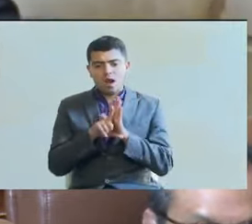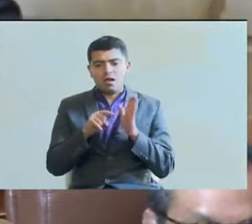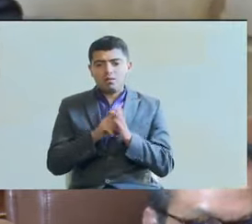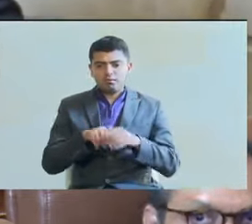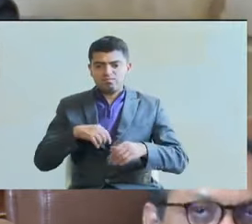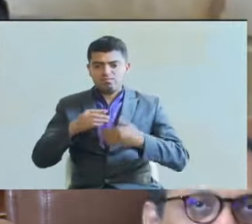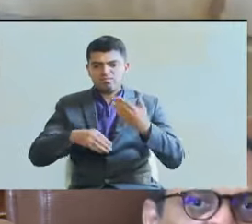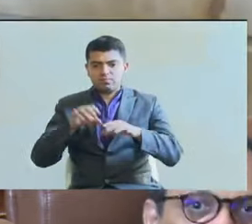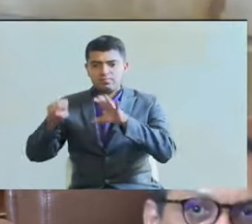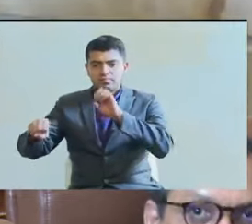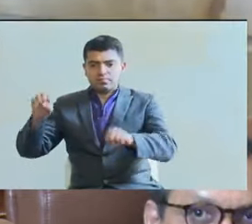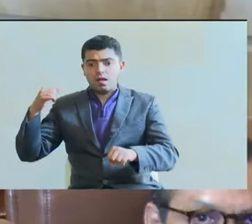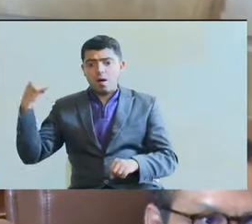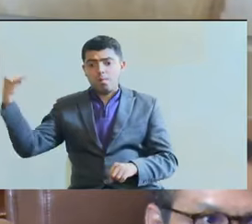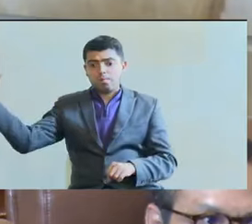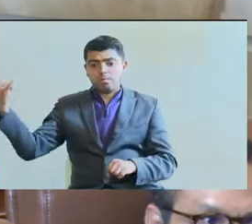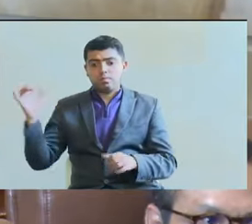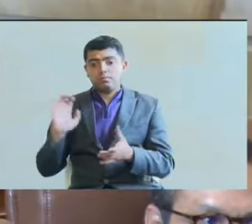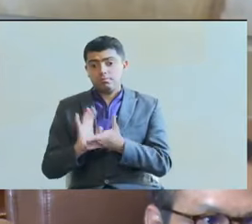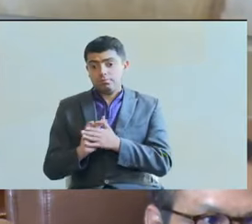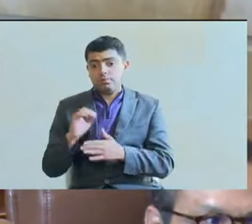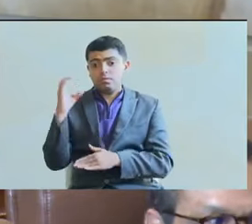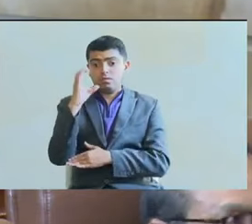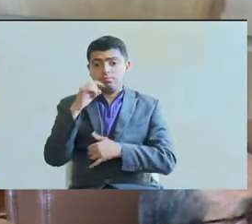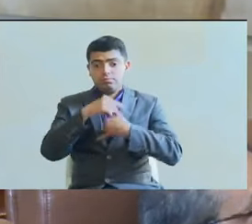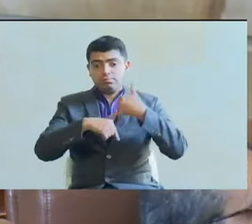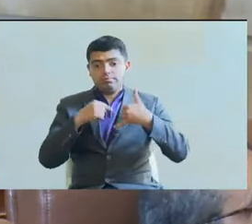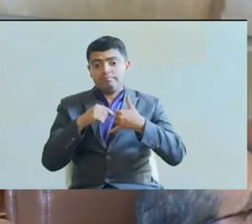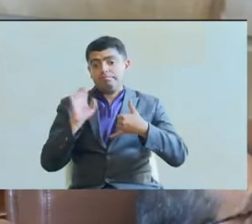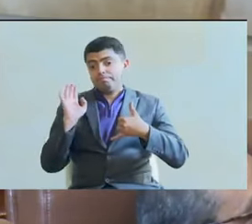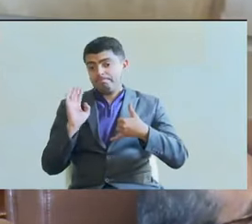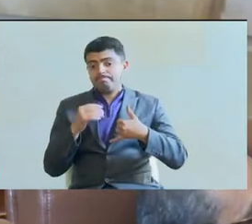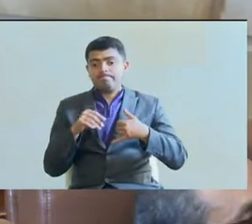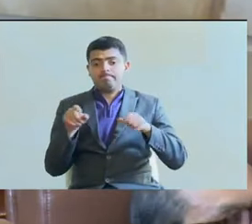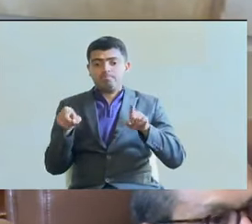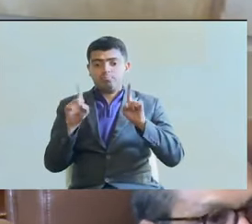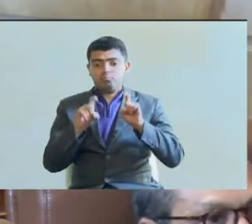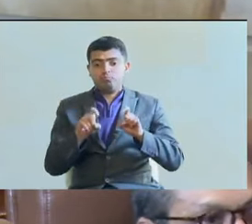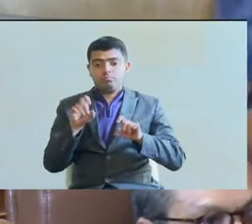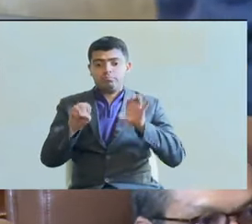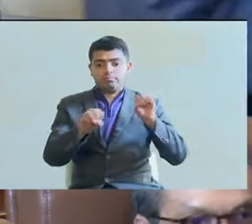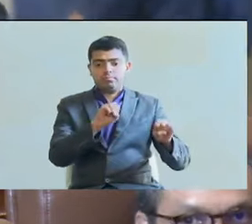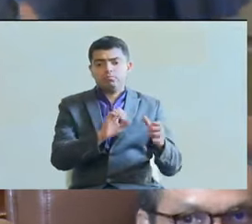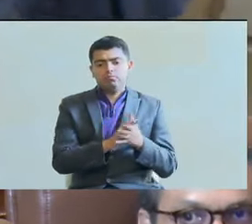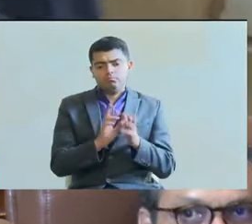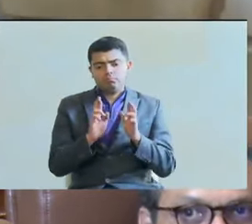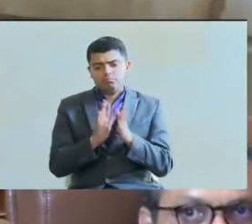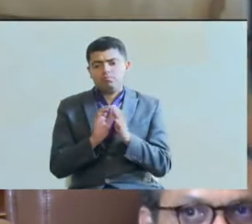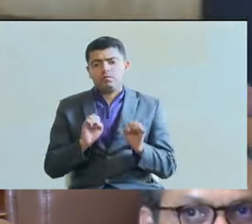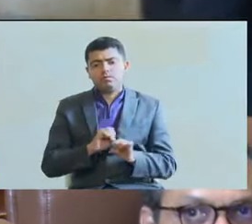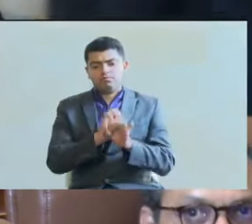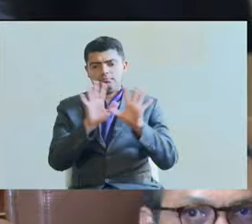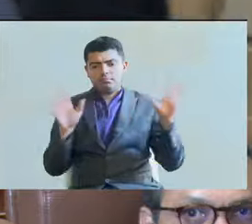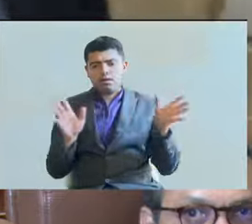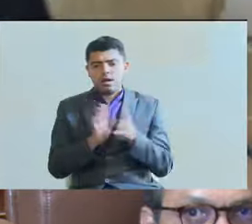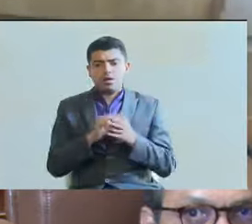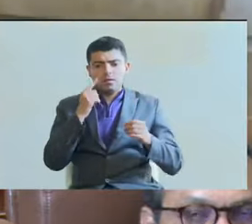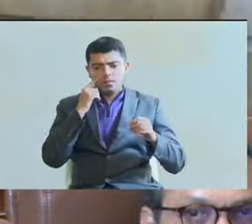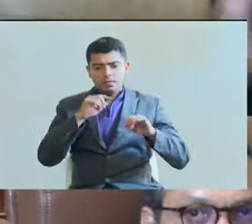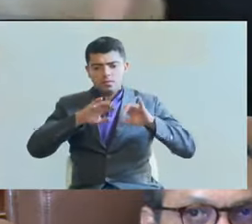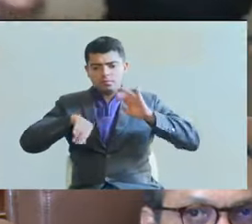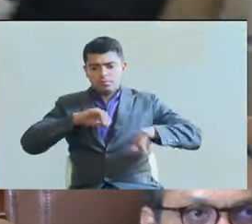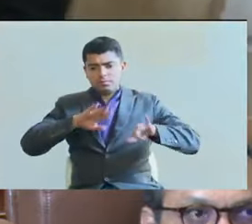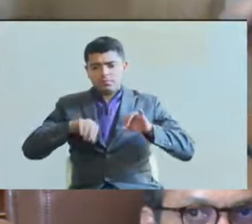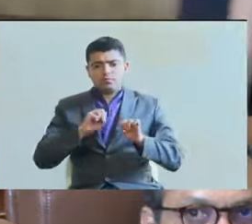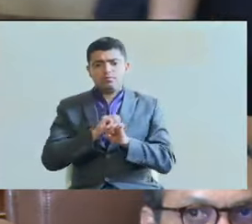algún sector de especialistas en el país Qué bueno que ustedes hagan absoluta Claridad para desempatar y poder